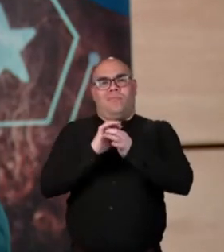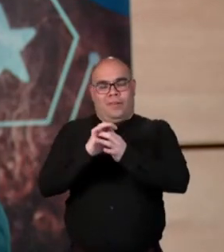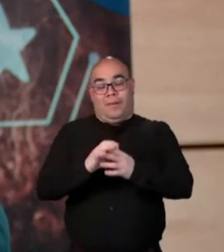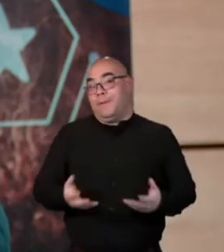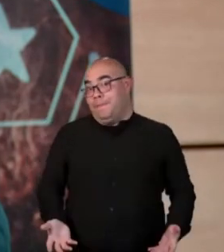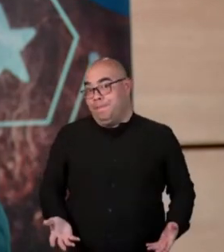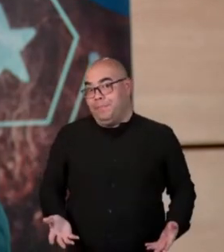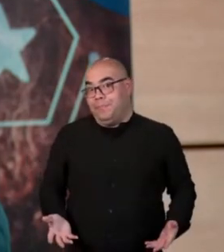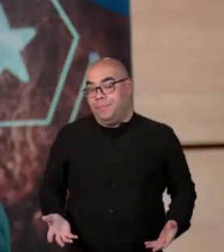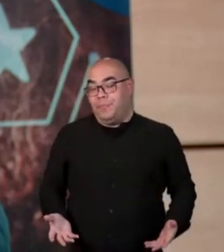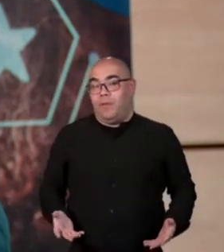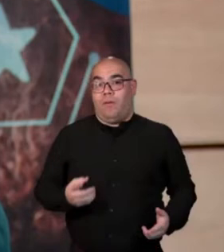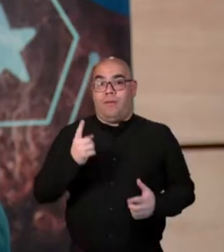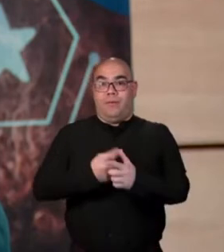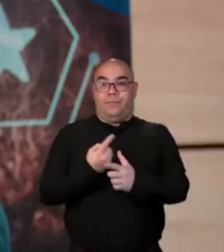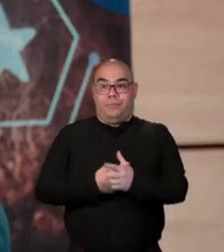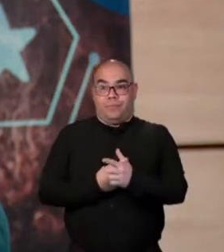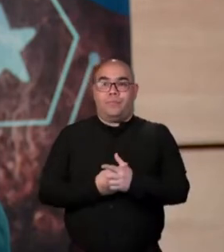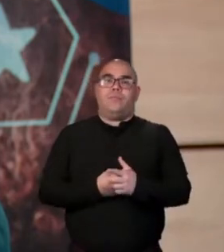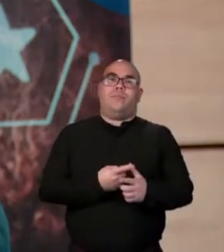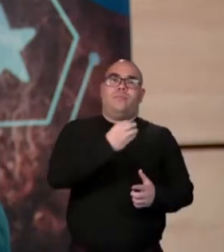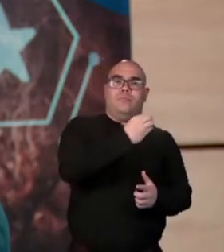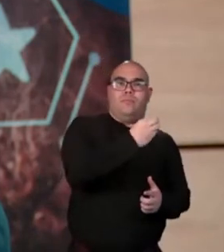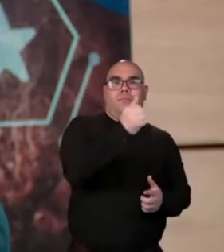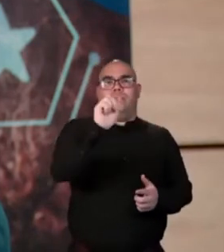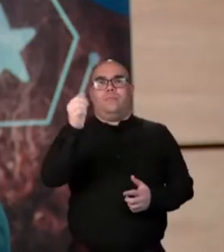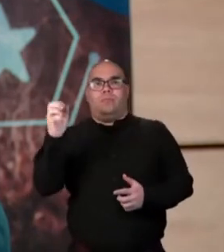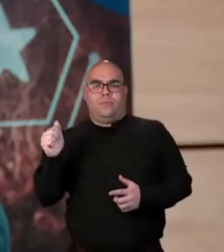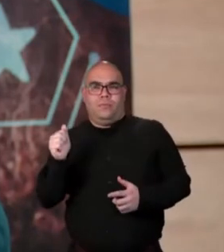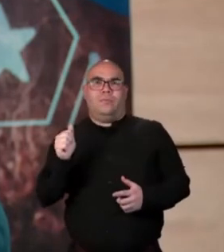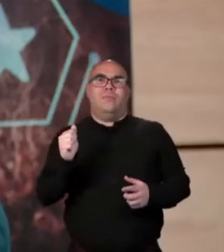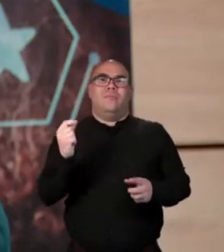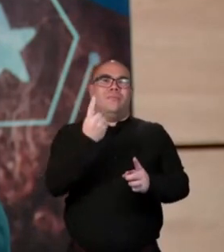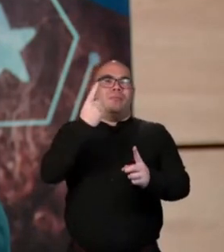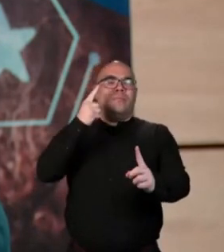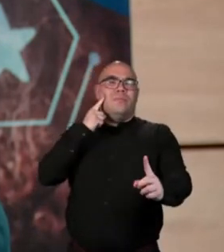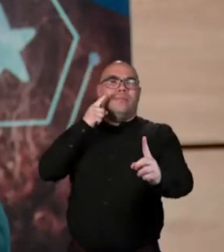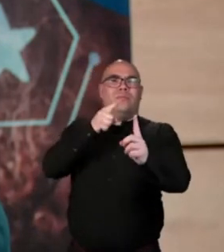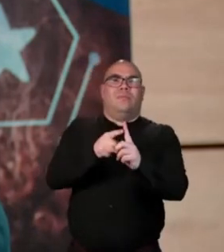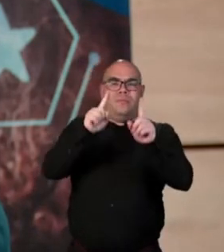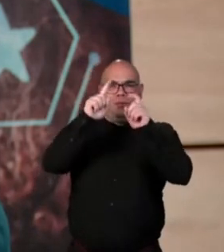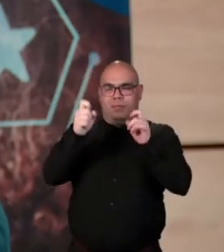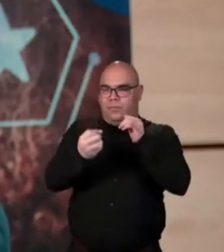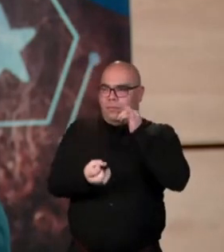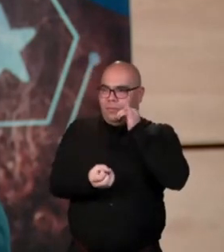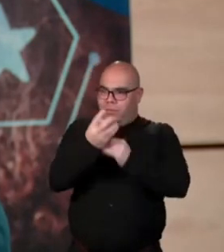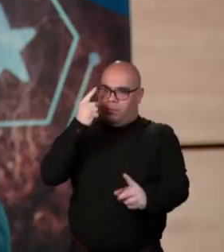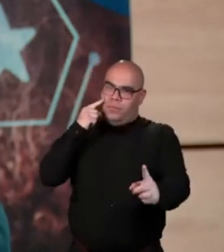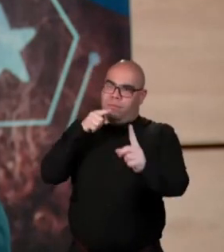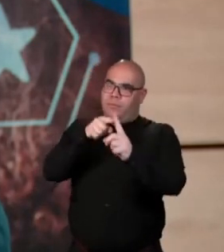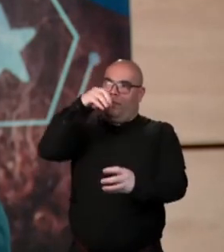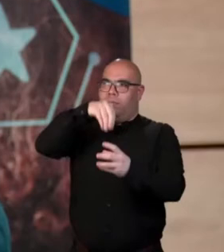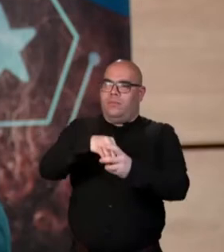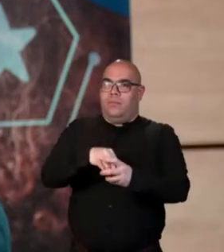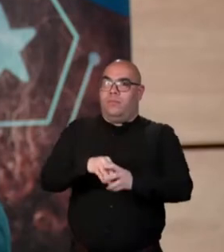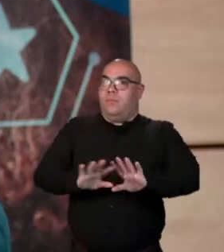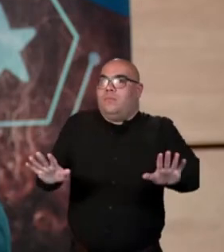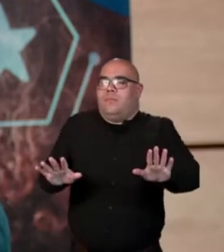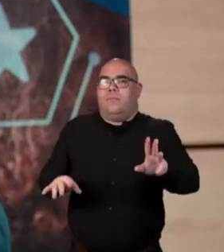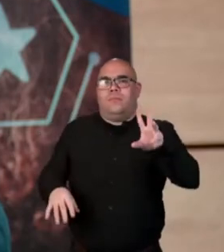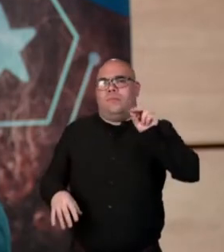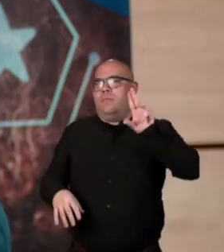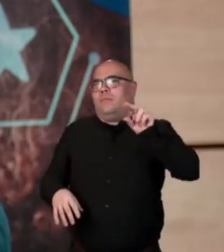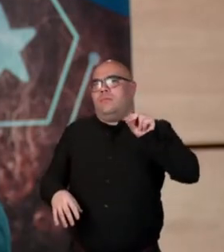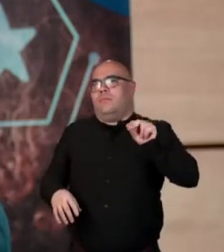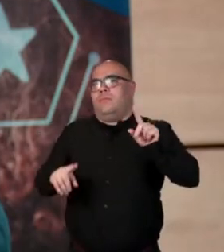tener cuerpos de profesoras y profesores centrados solamente en su asignatura nos va a llevar a ese